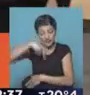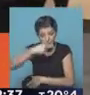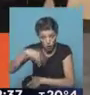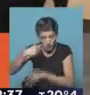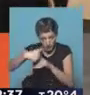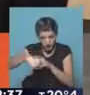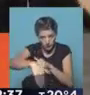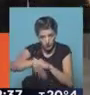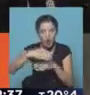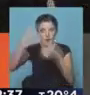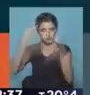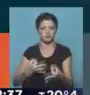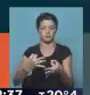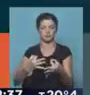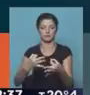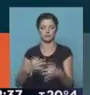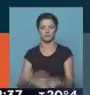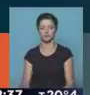en vigencia.